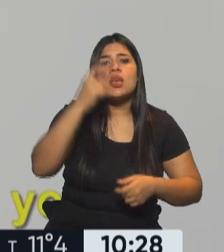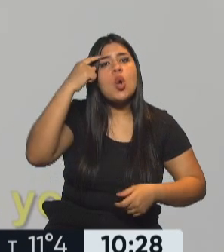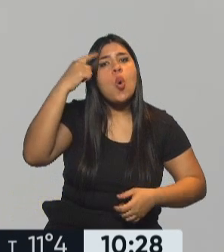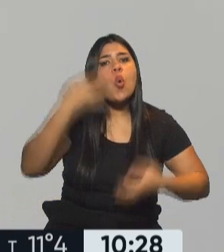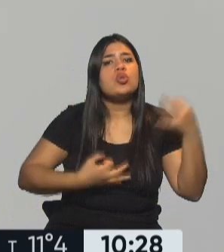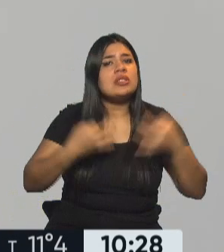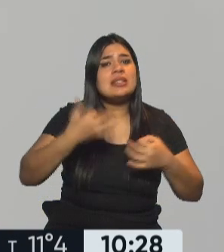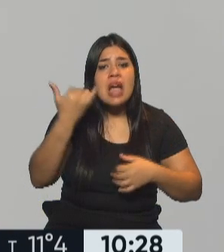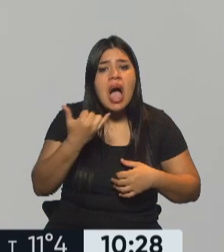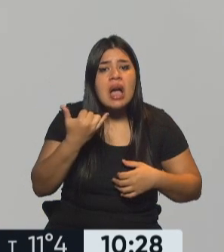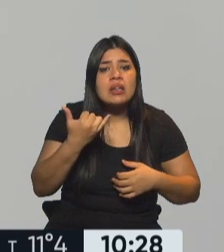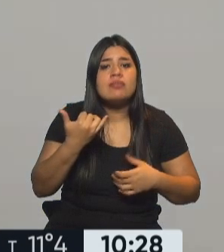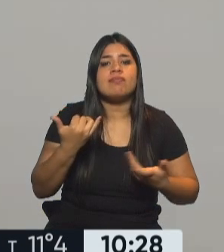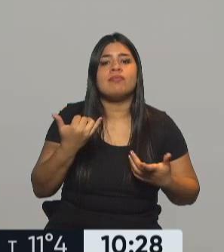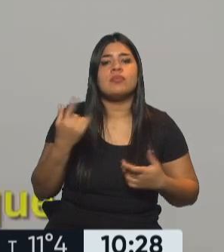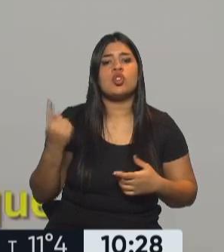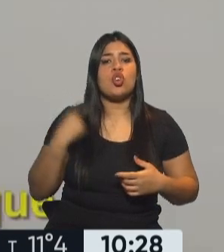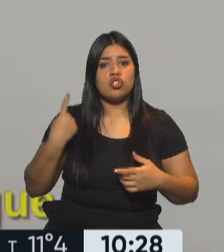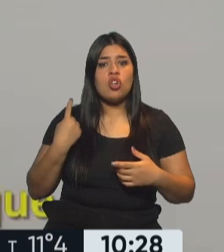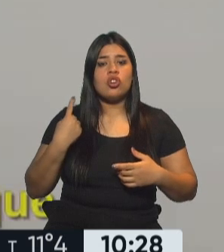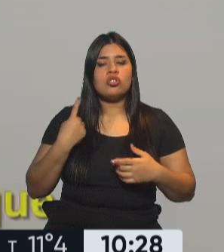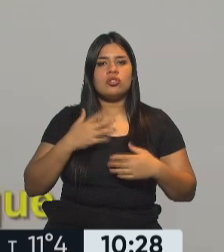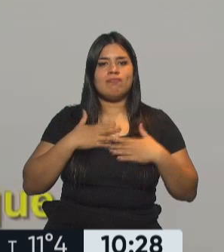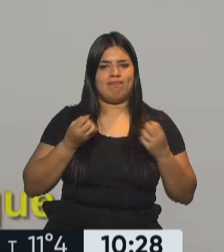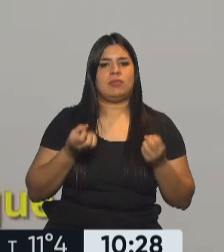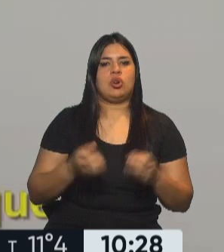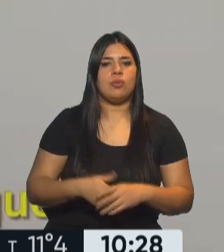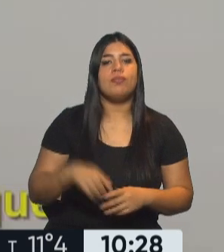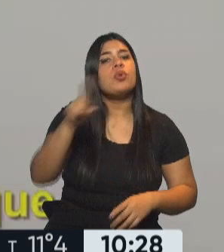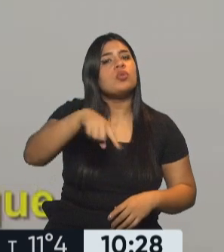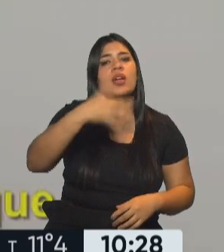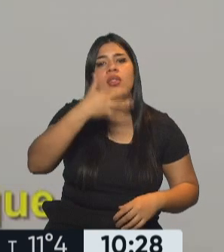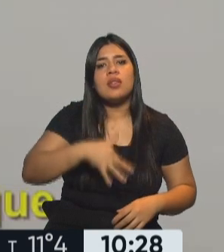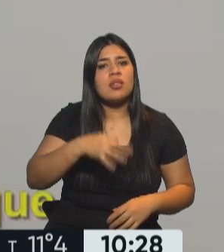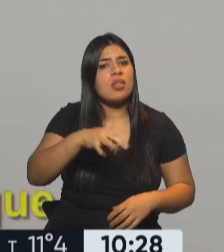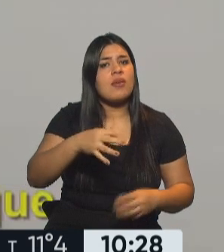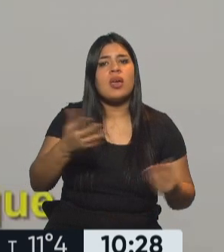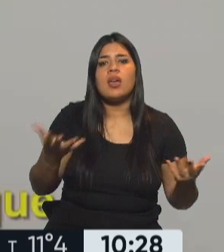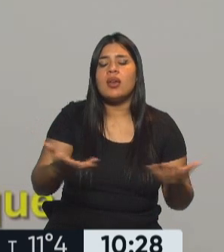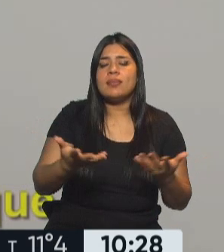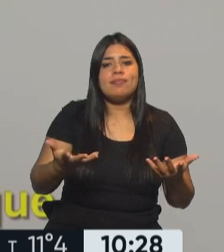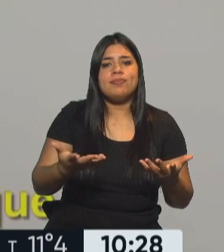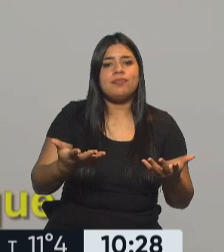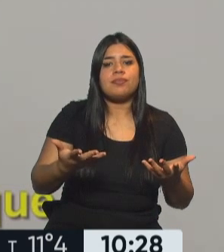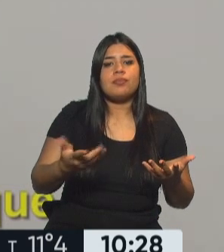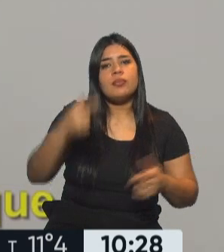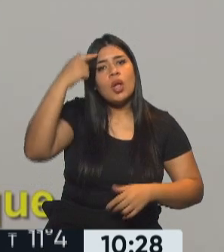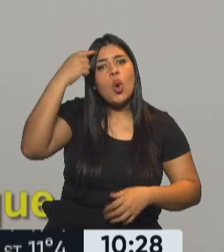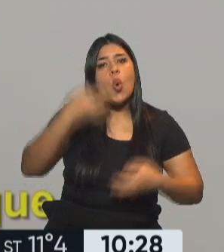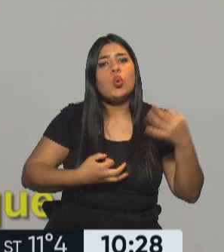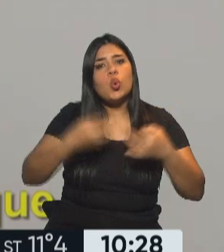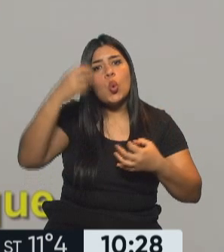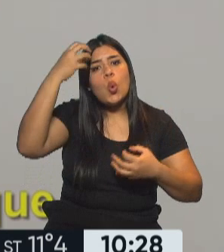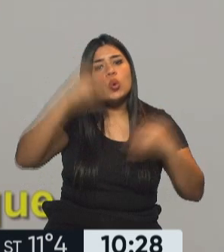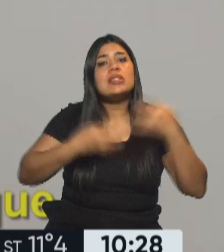las víctimas vamos a estar un poquito mejor. Pero para que entiendan, la impunidad hace que es como que